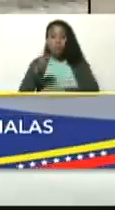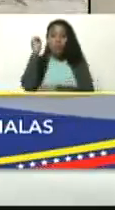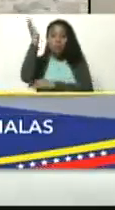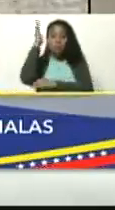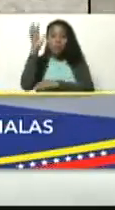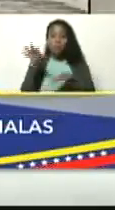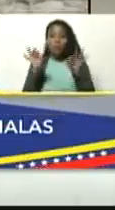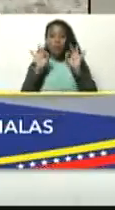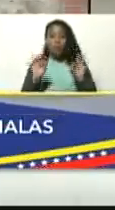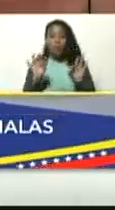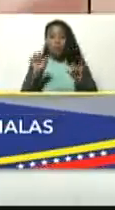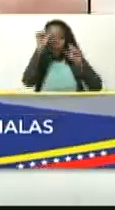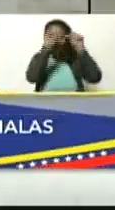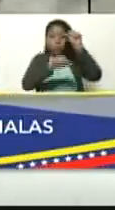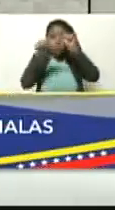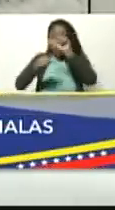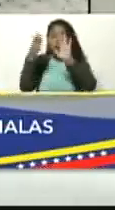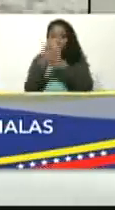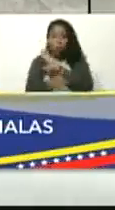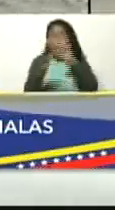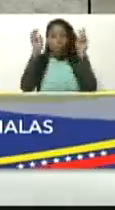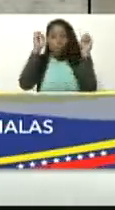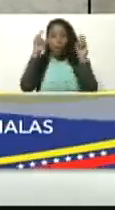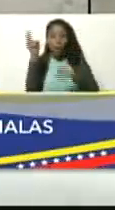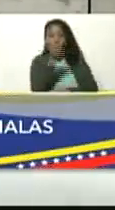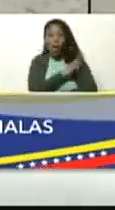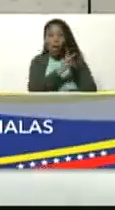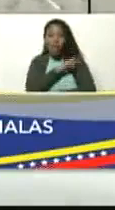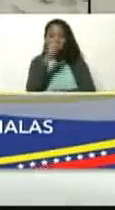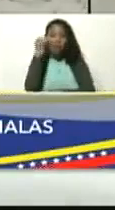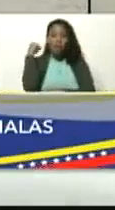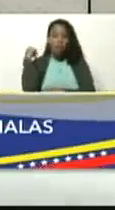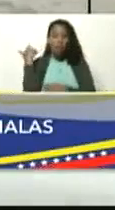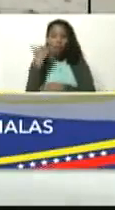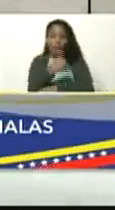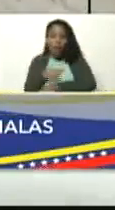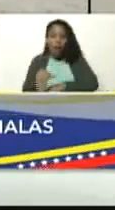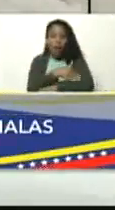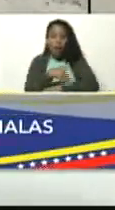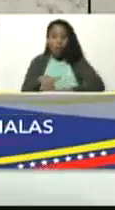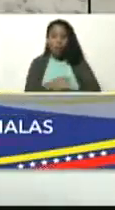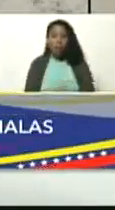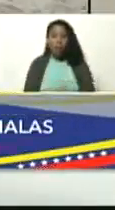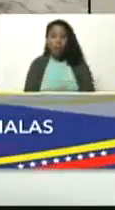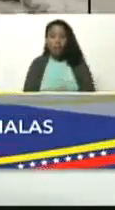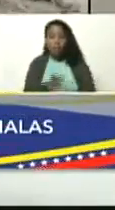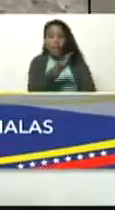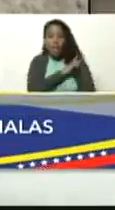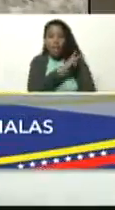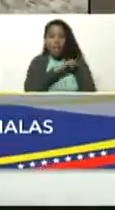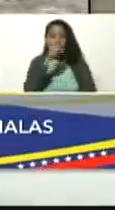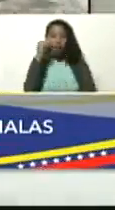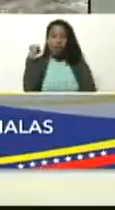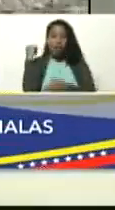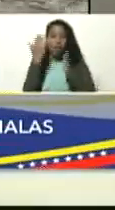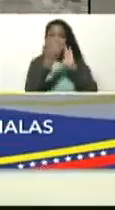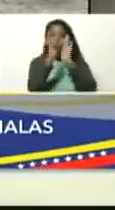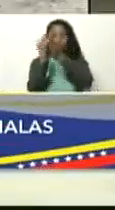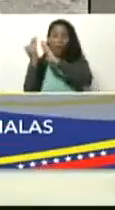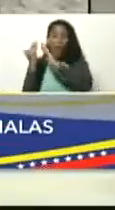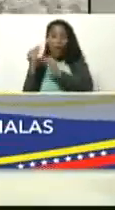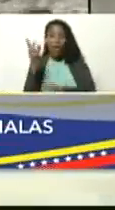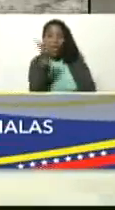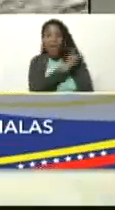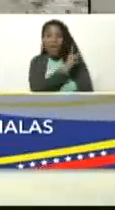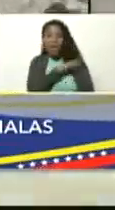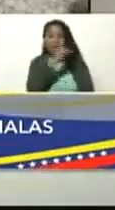especial para revisar todos los temas con los jefes y jefas de calle, jefas y jefes de comunidad, y jefas